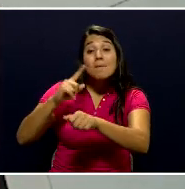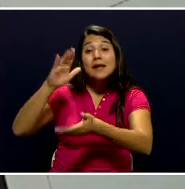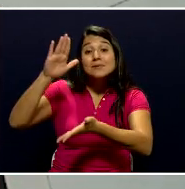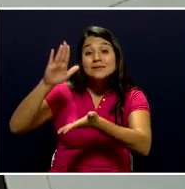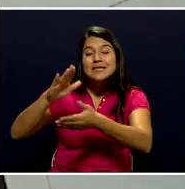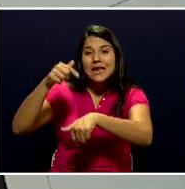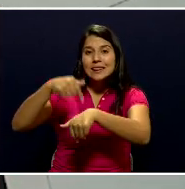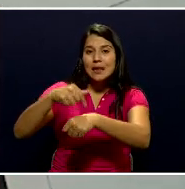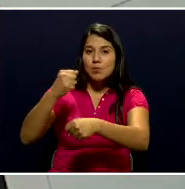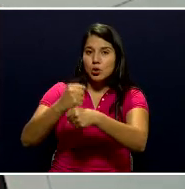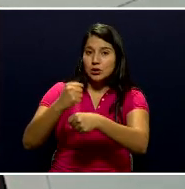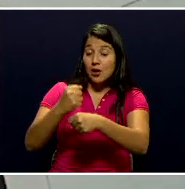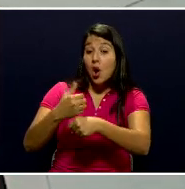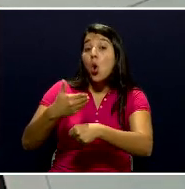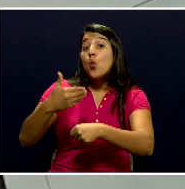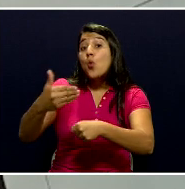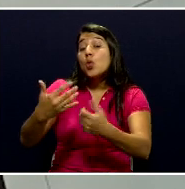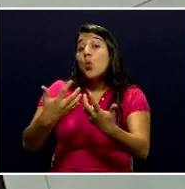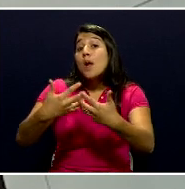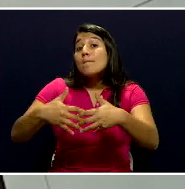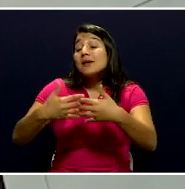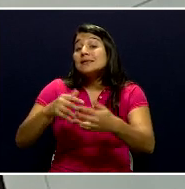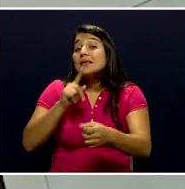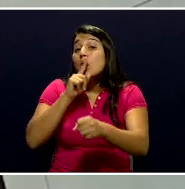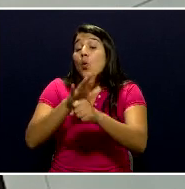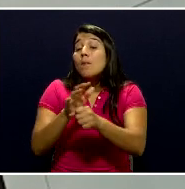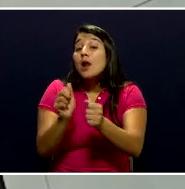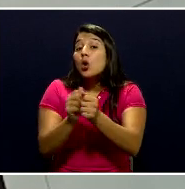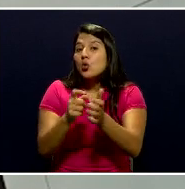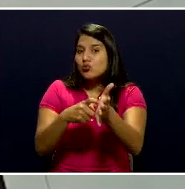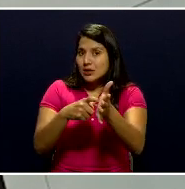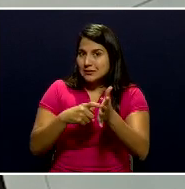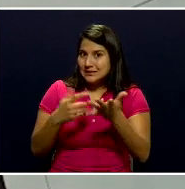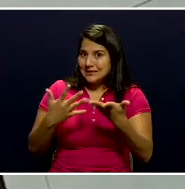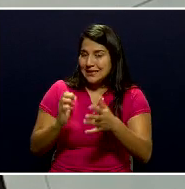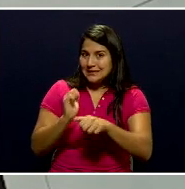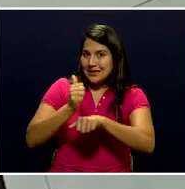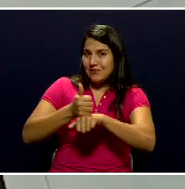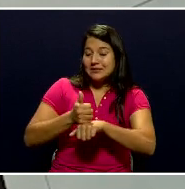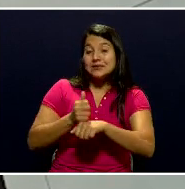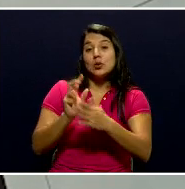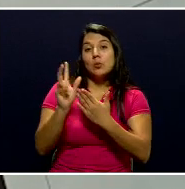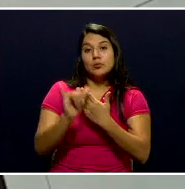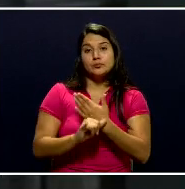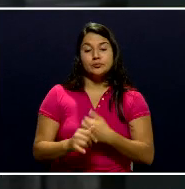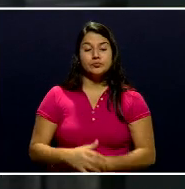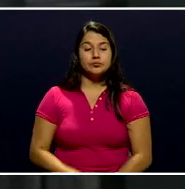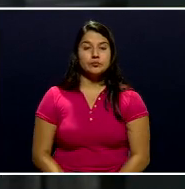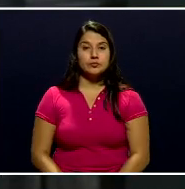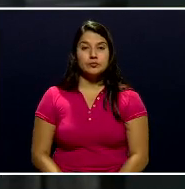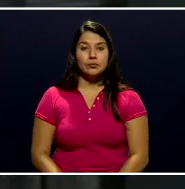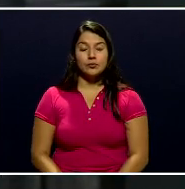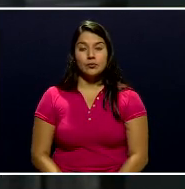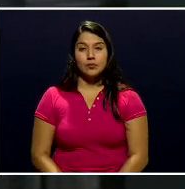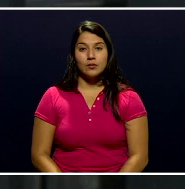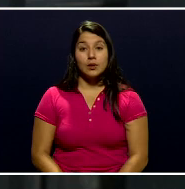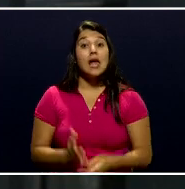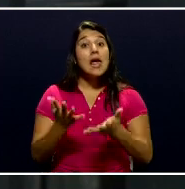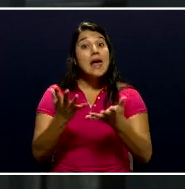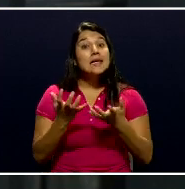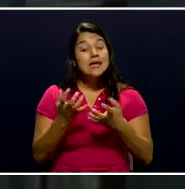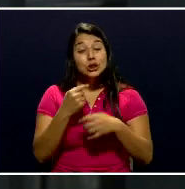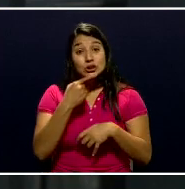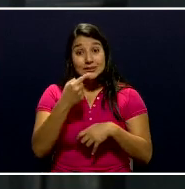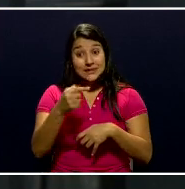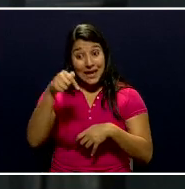jornadas de trabajo cuando las empresas cumplan con los requisitos que establecerá el proyecto. Comentarles que acá